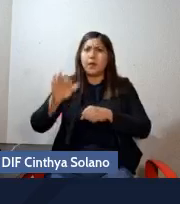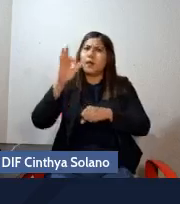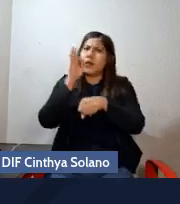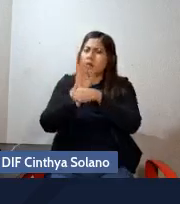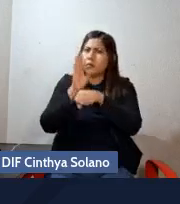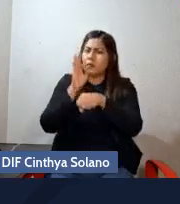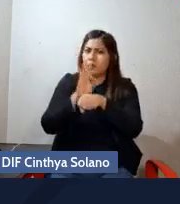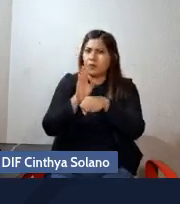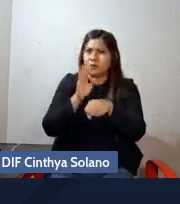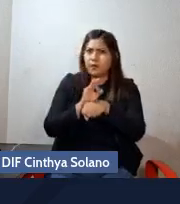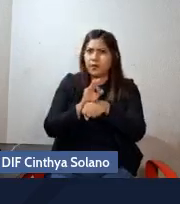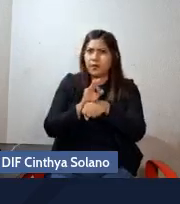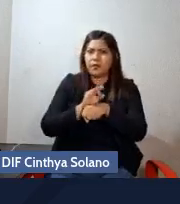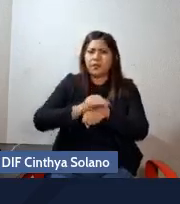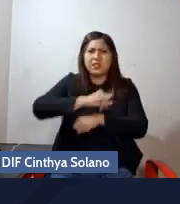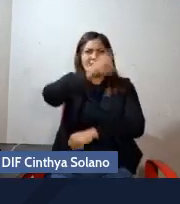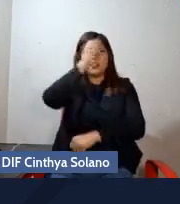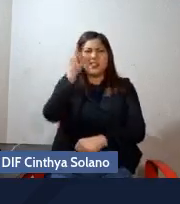sus datos personales.